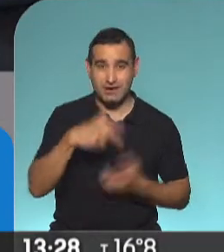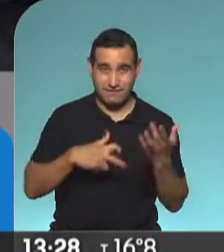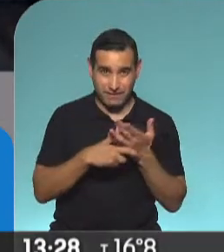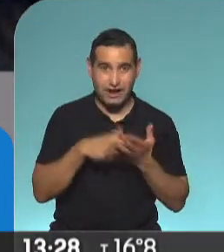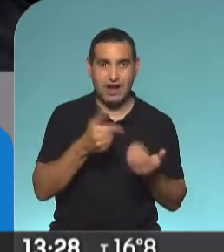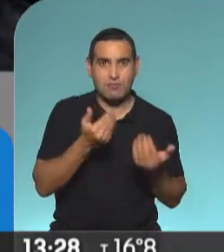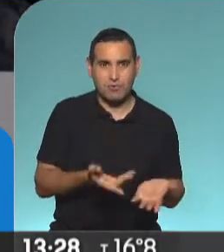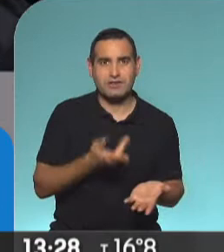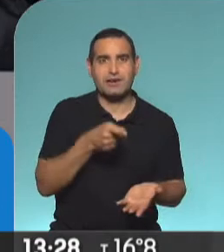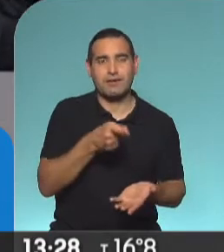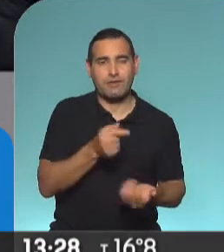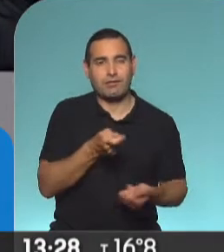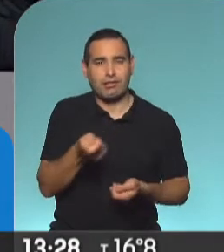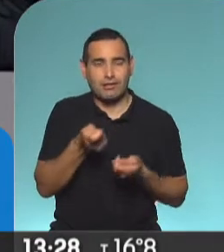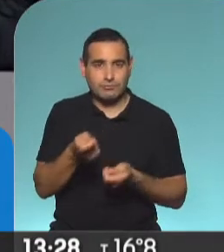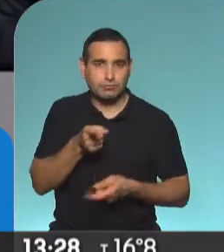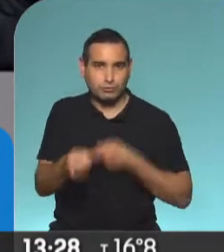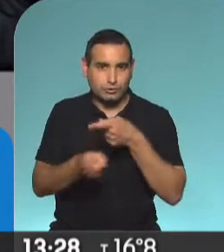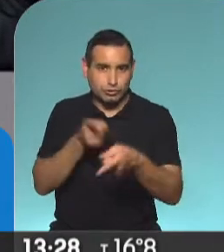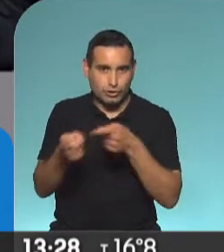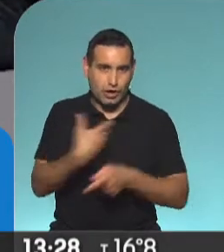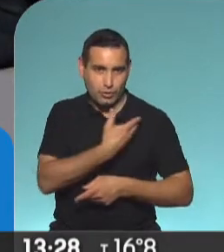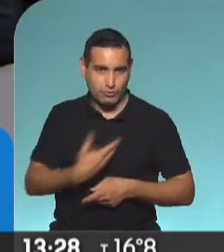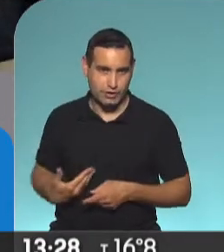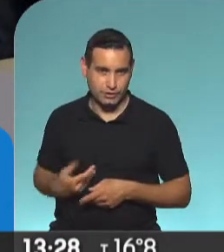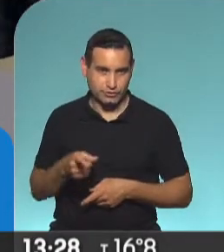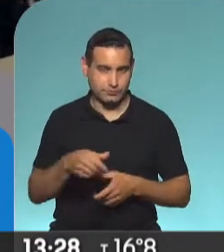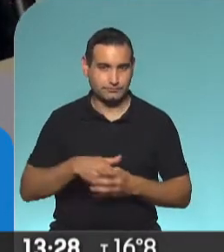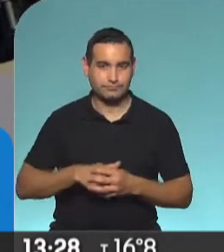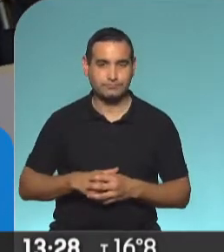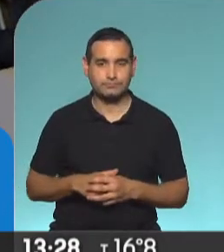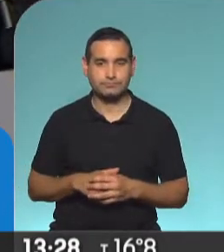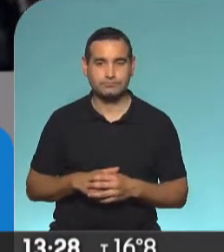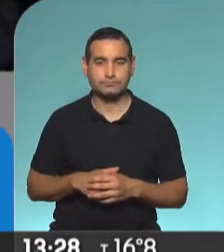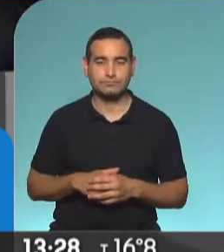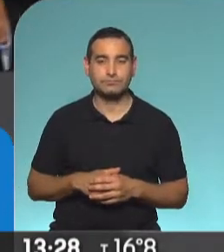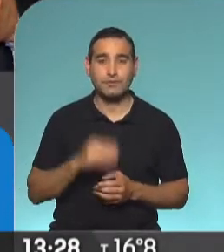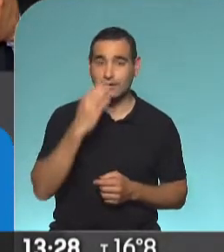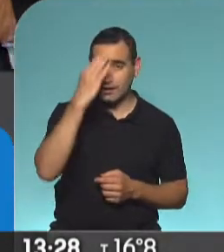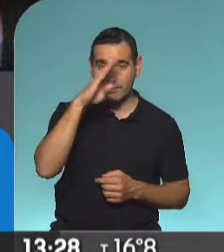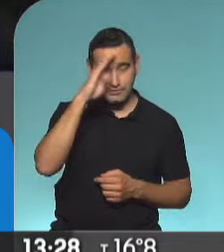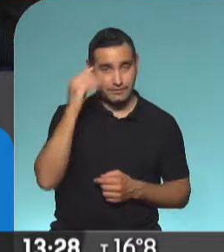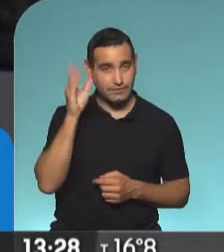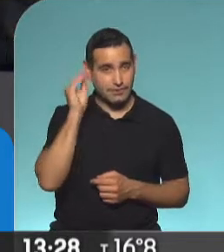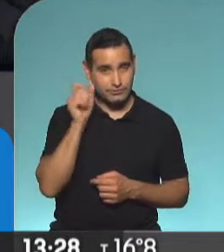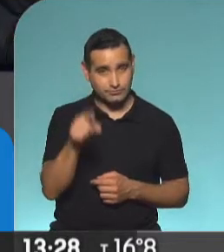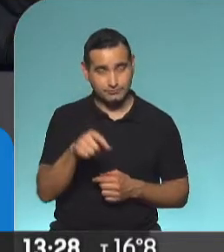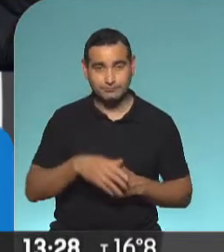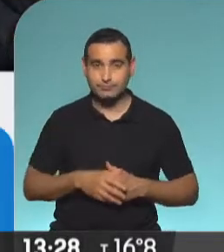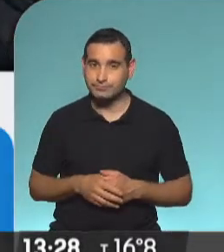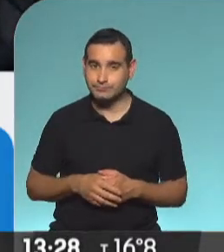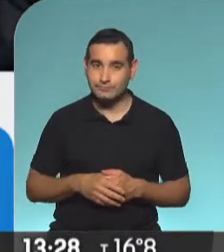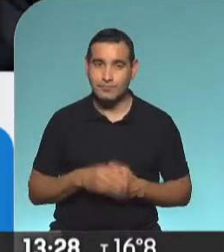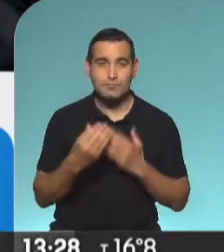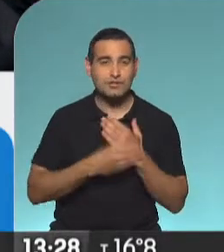Nisman, exactamente para eso, porque los inscribe dentro de lo que es su propio accionar electoral. Alejandro, Silvia, el ministro los escucha. Ministro,